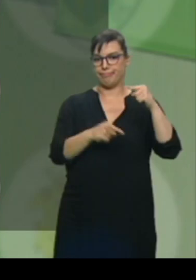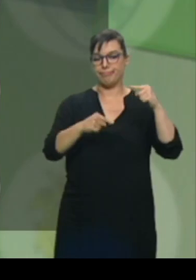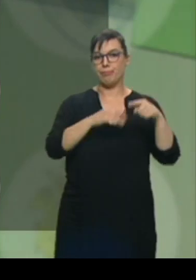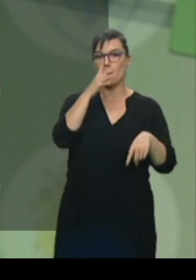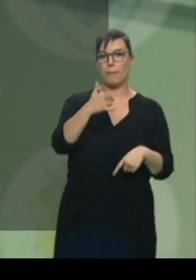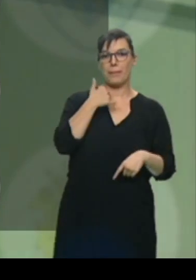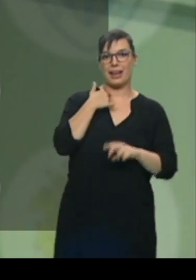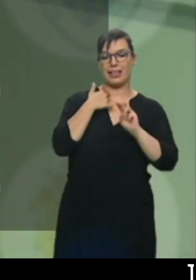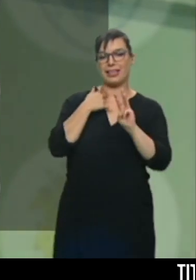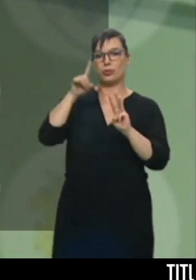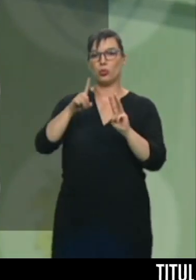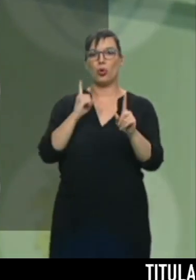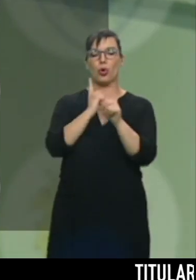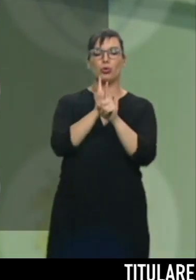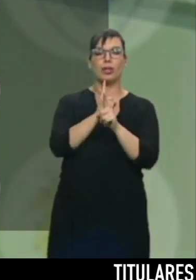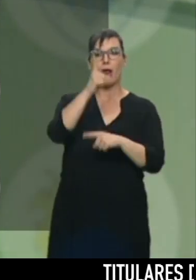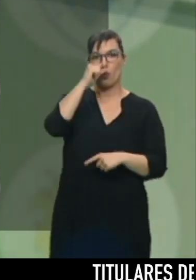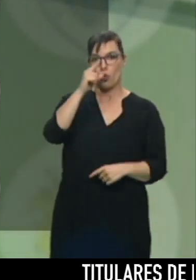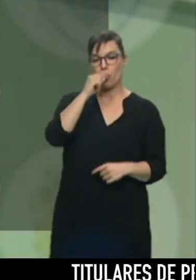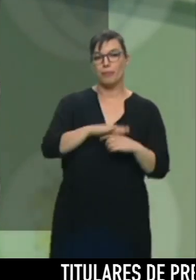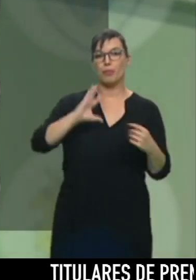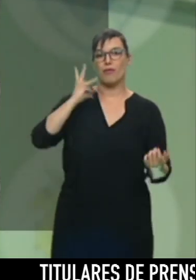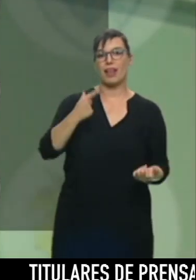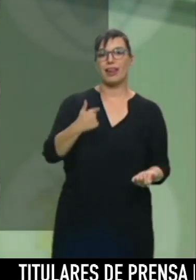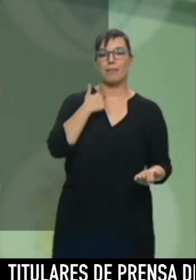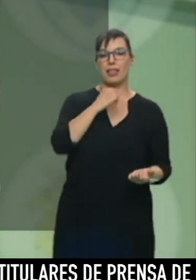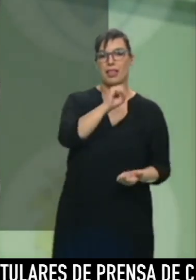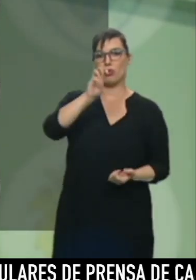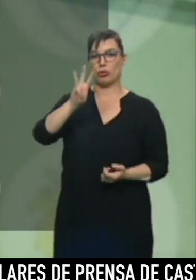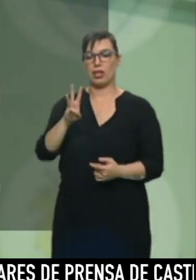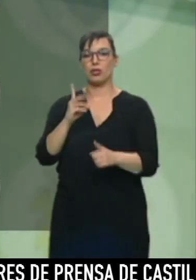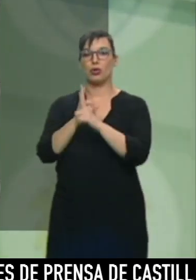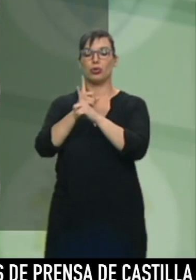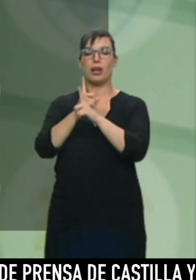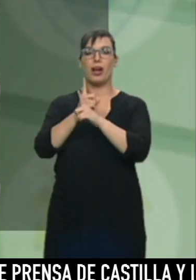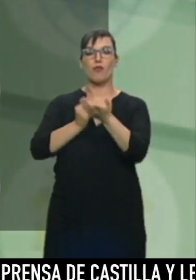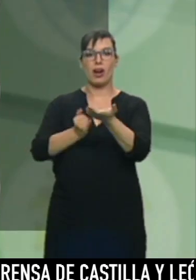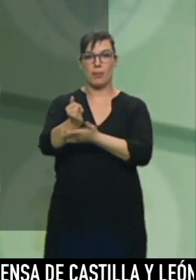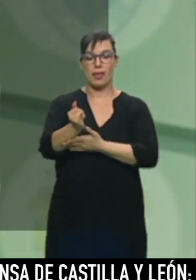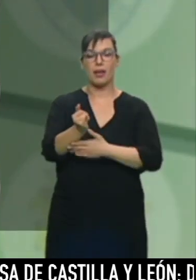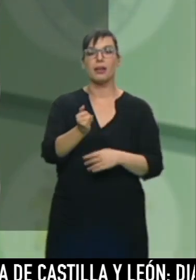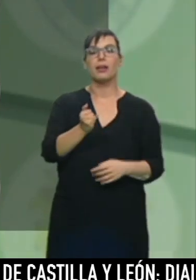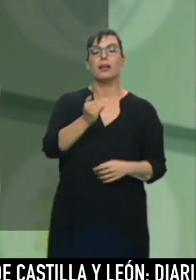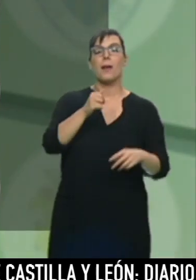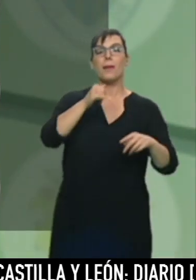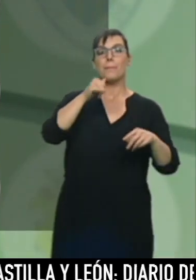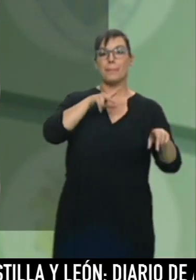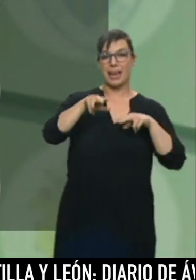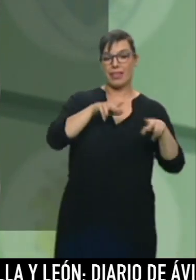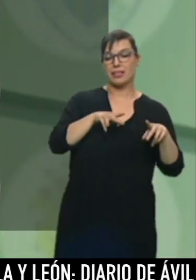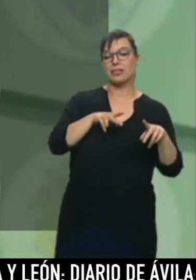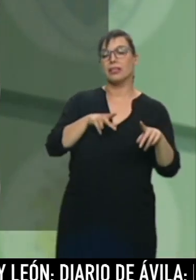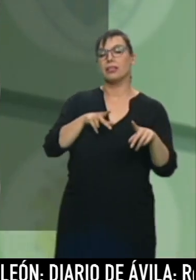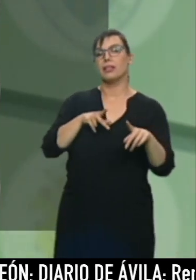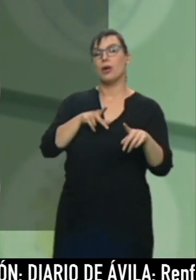caer 3 a 1 contra el Lugo. La Ponferradina perdió 0 a 3 frente al Fuenlabrada y el Mirandés perdió por 1 a 0 ante el Oviedo.